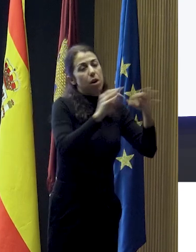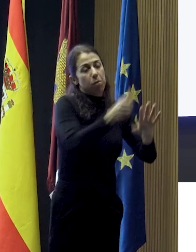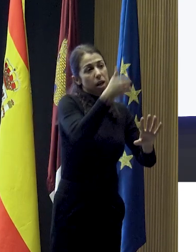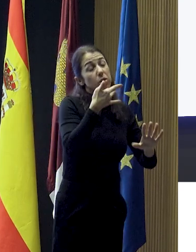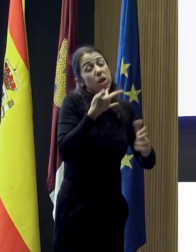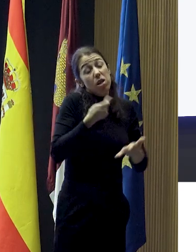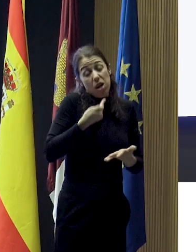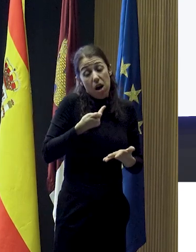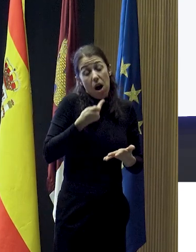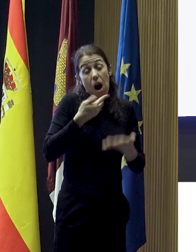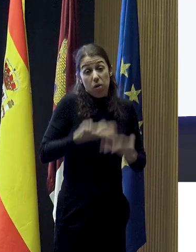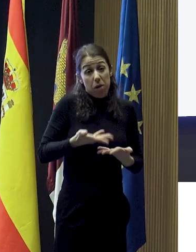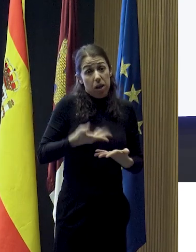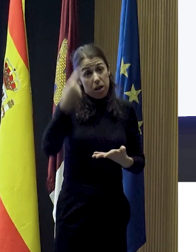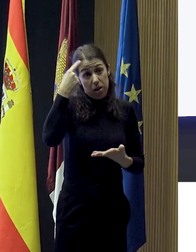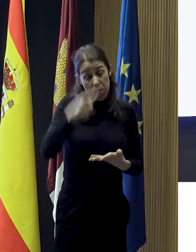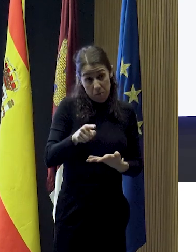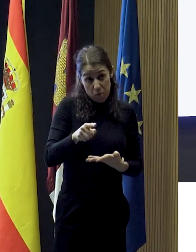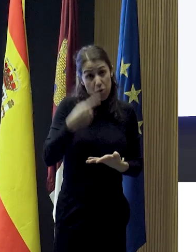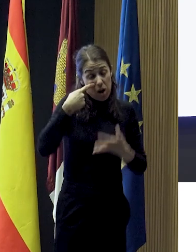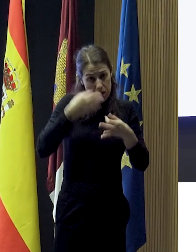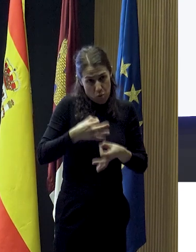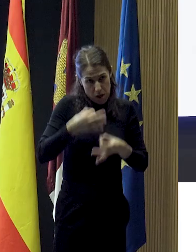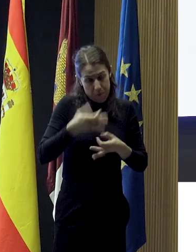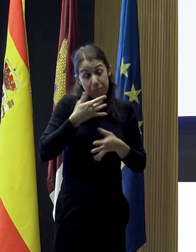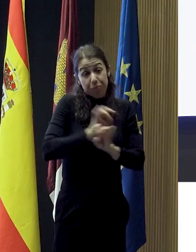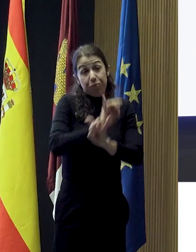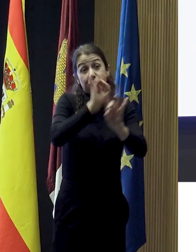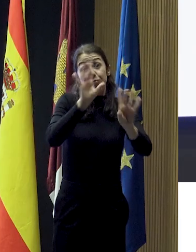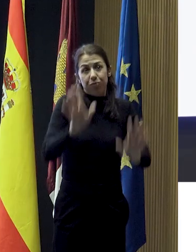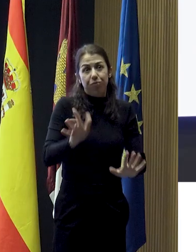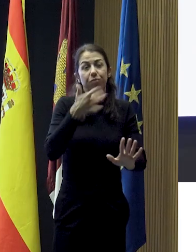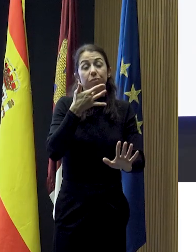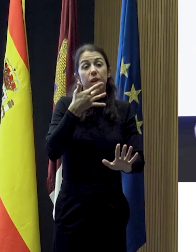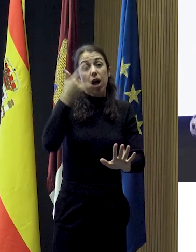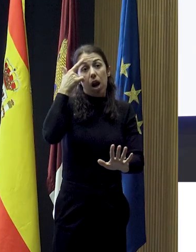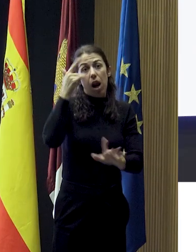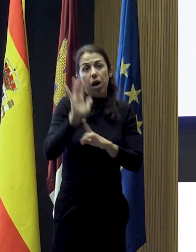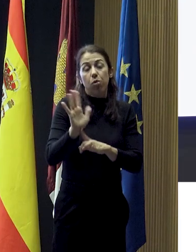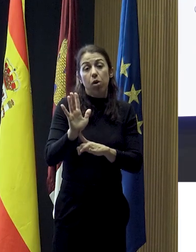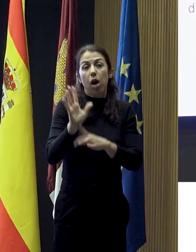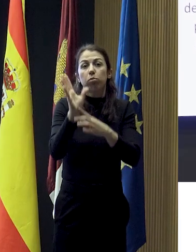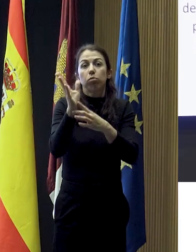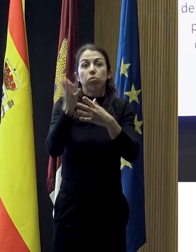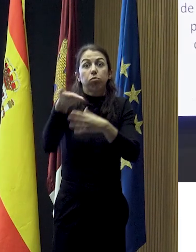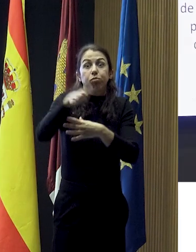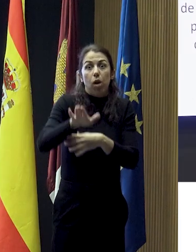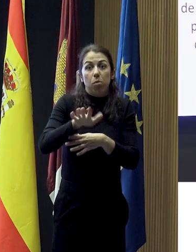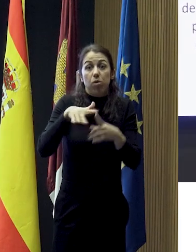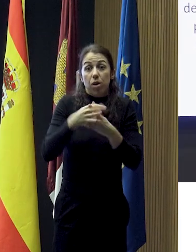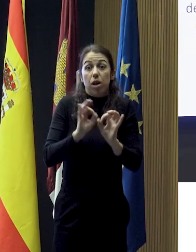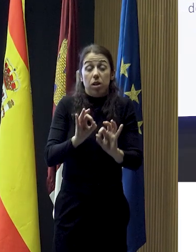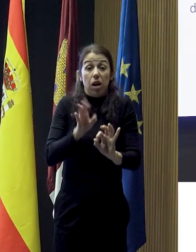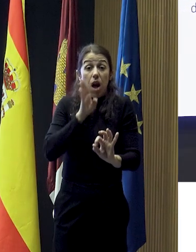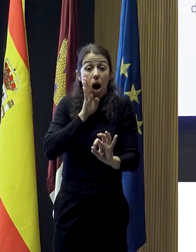de hoy es lo que sabemos de forma cierta. Claro, entonces, si las neuronas mueren por estos mecanismos que todavía